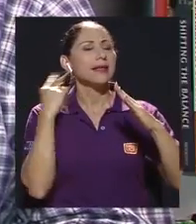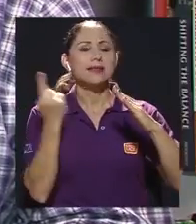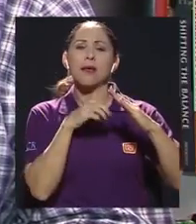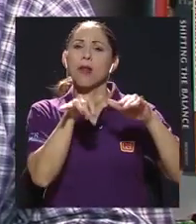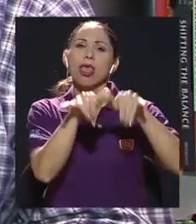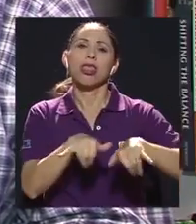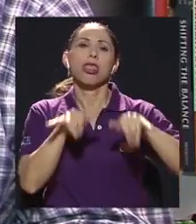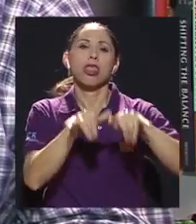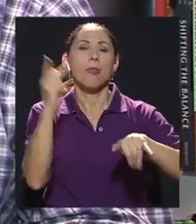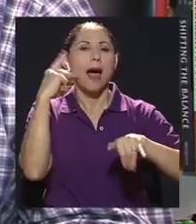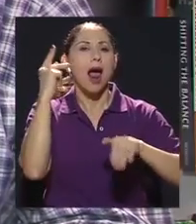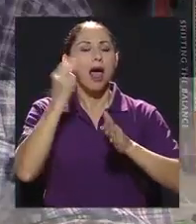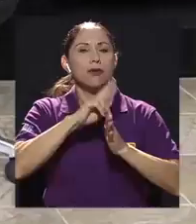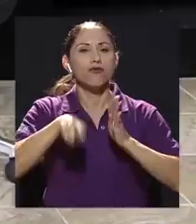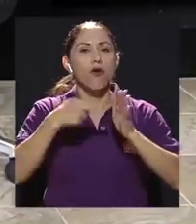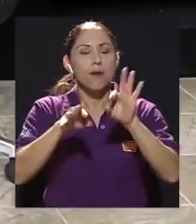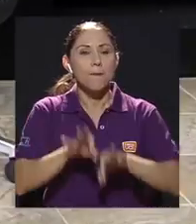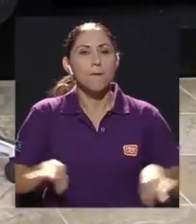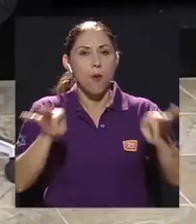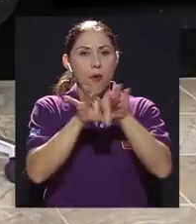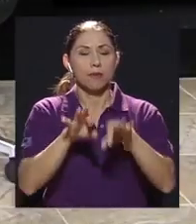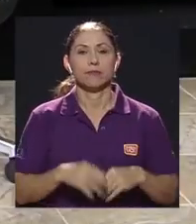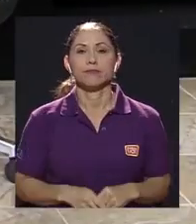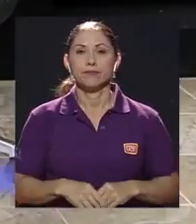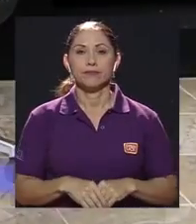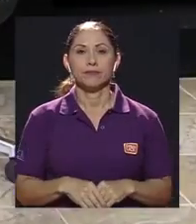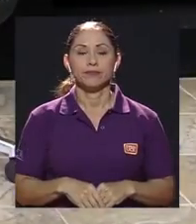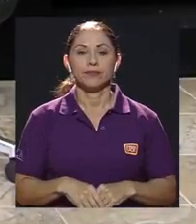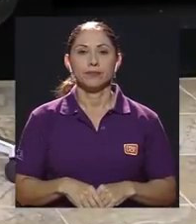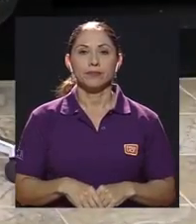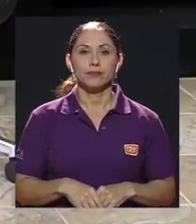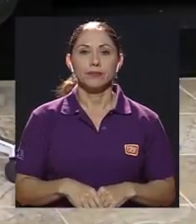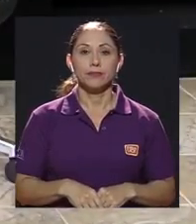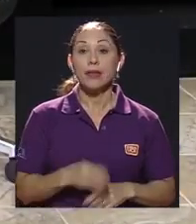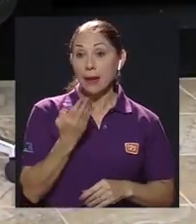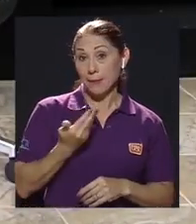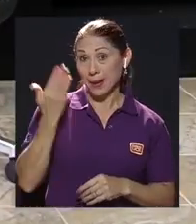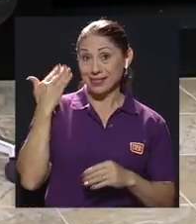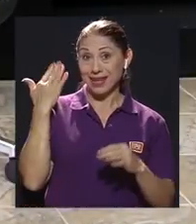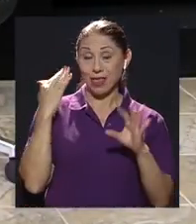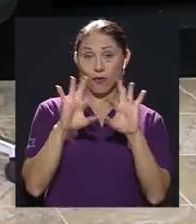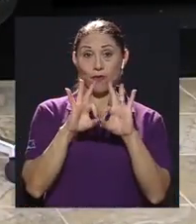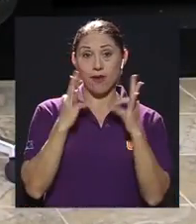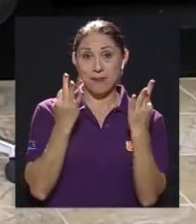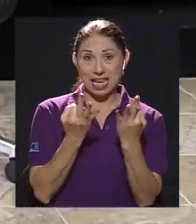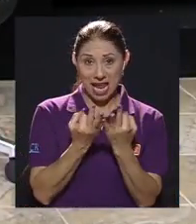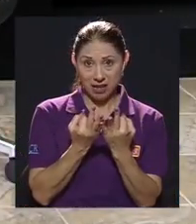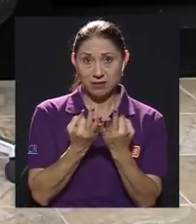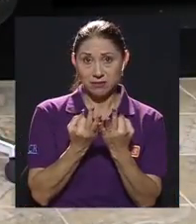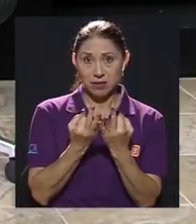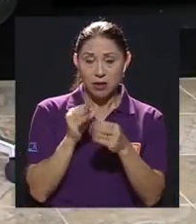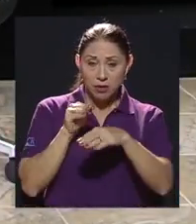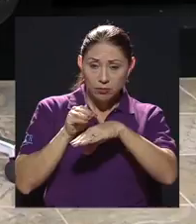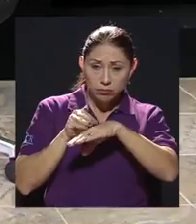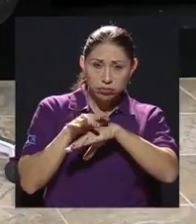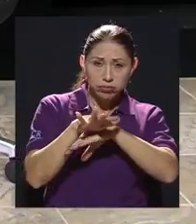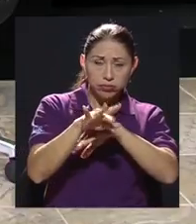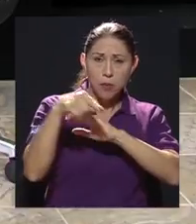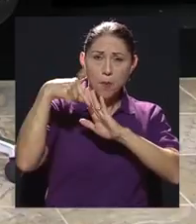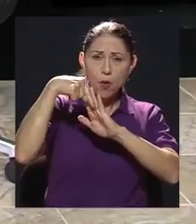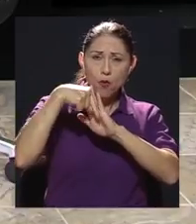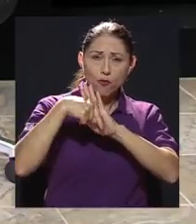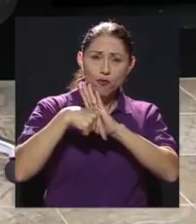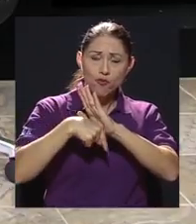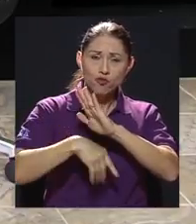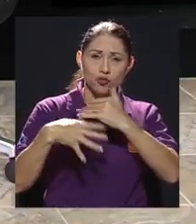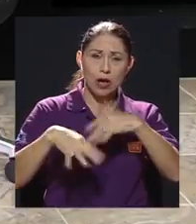tuvo un papel importante. Randall, el pasado familiar le causó a don Constantino una profunda huella, como usted